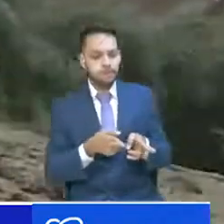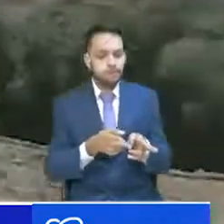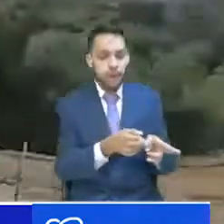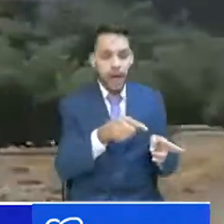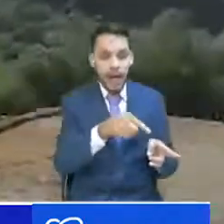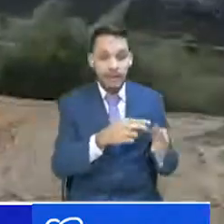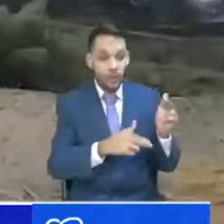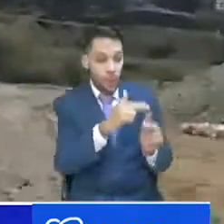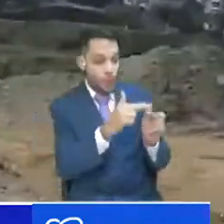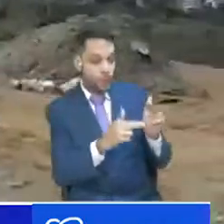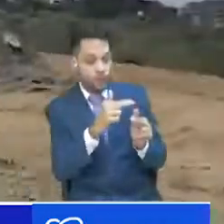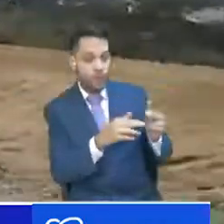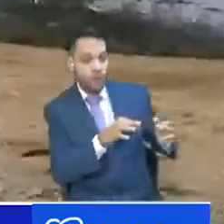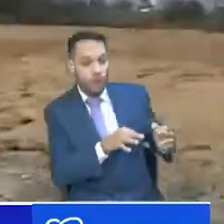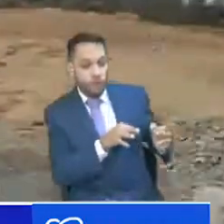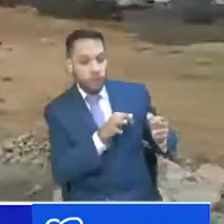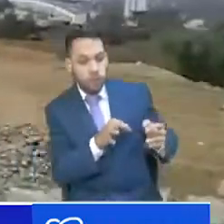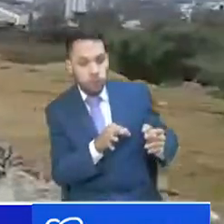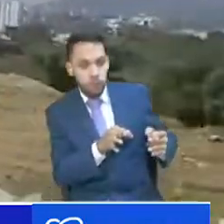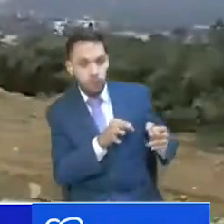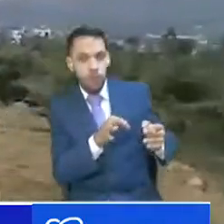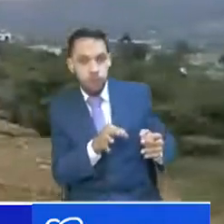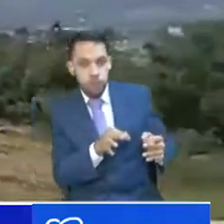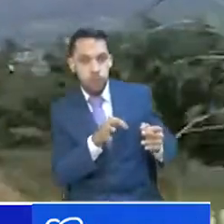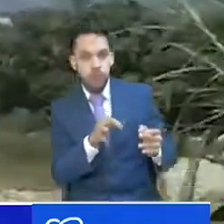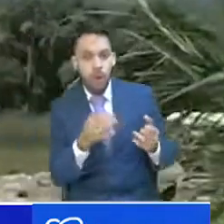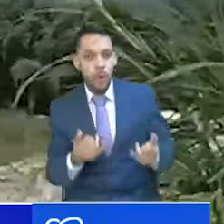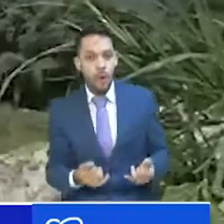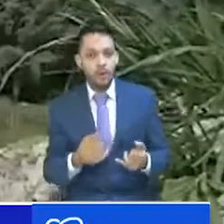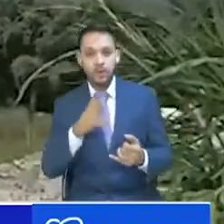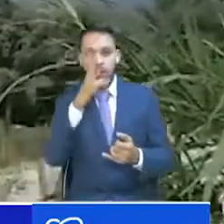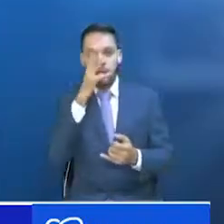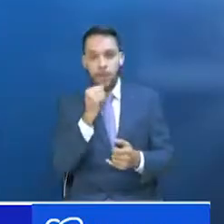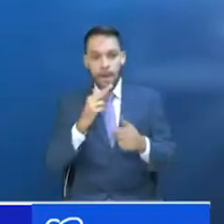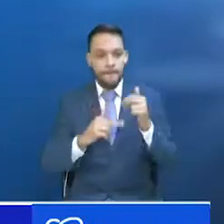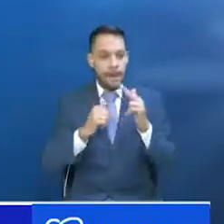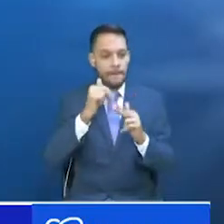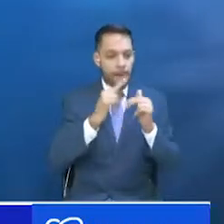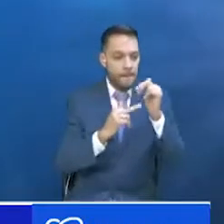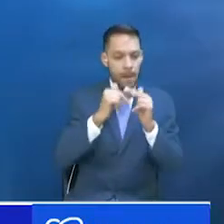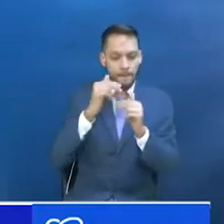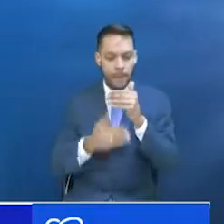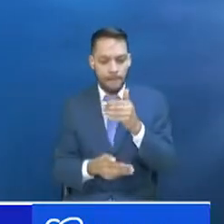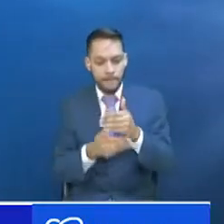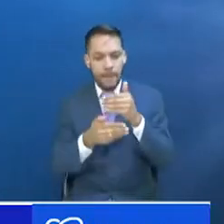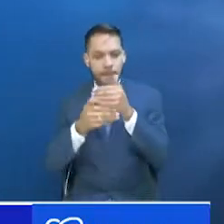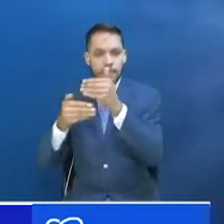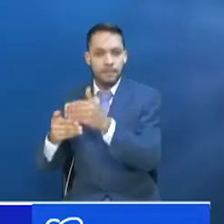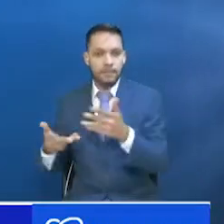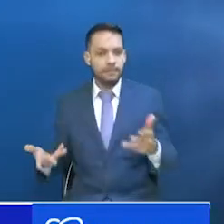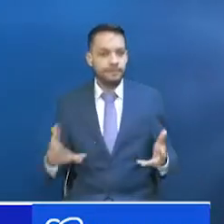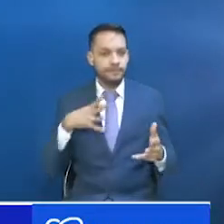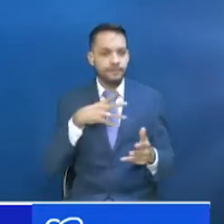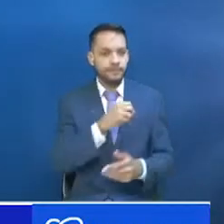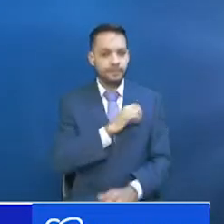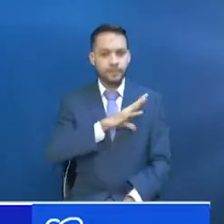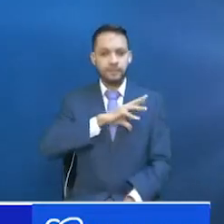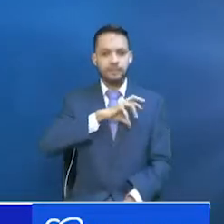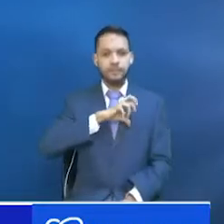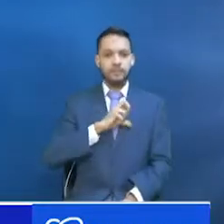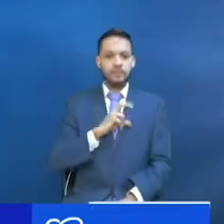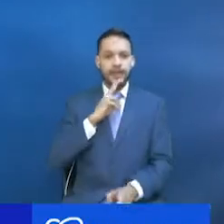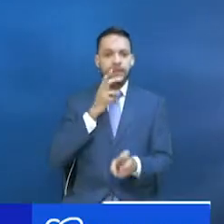pero pasaron los meses y aún no había ni un ladrillo que nos ayudaran porque somos demasiadas víctimas y